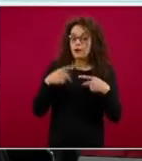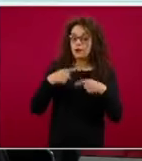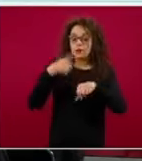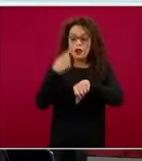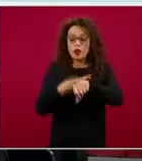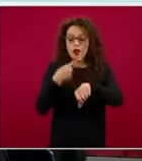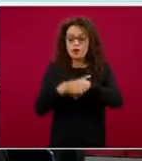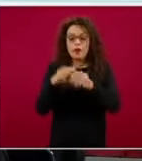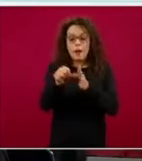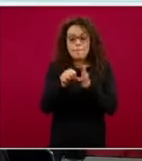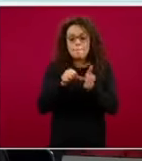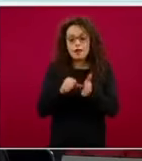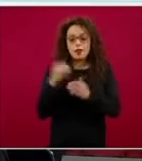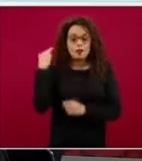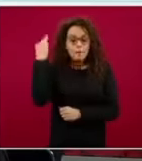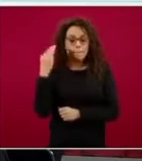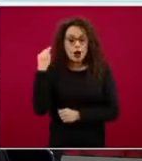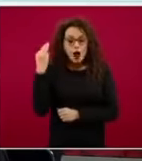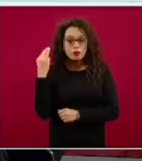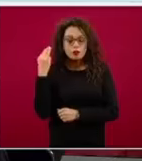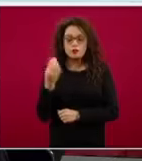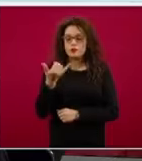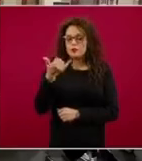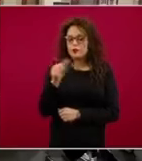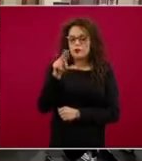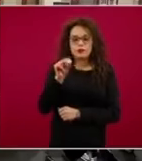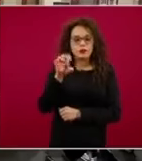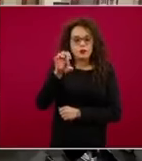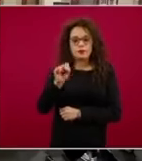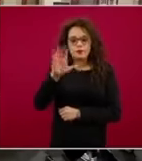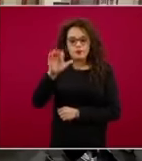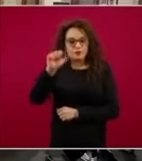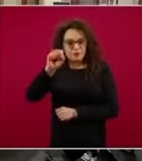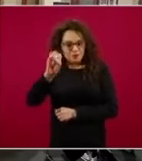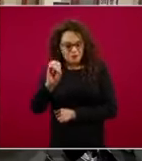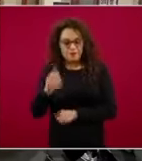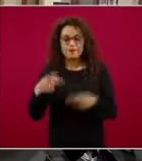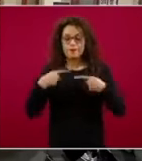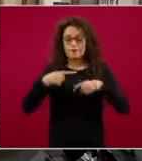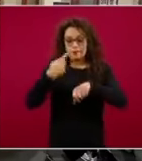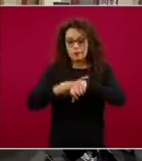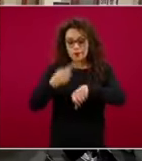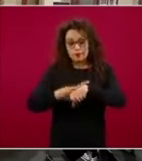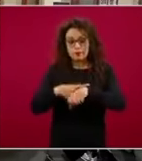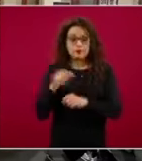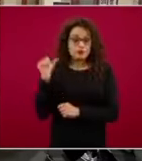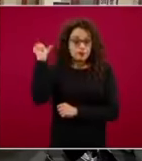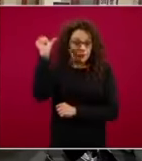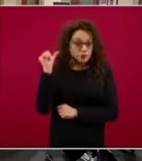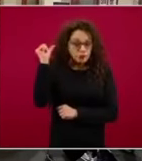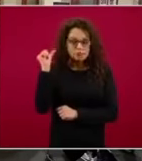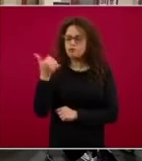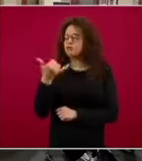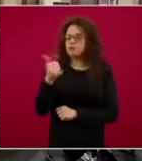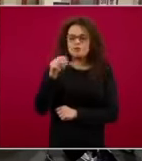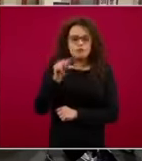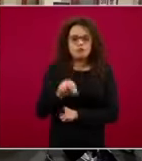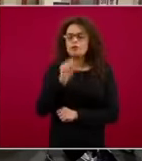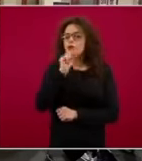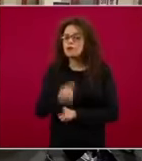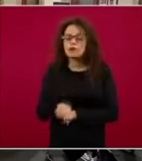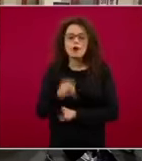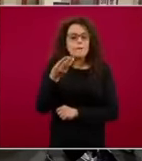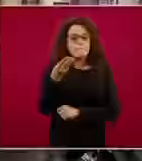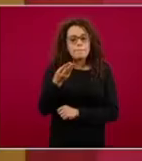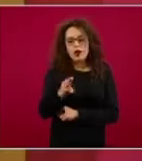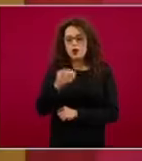en marzo ya no son casos, las personas que tuvieron enfermedad en abril ya no son casos, tampoco las de mayo, tampoco las